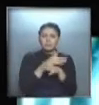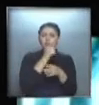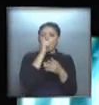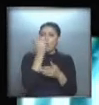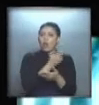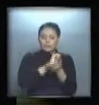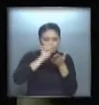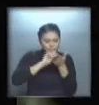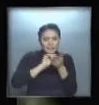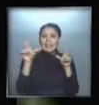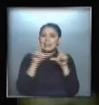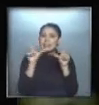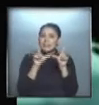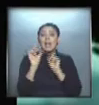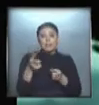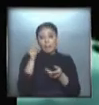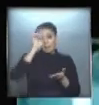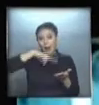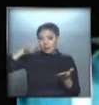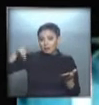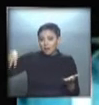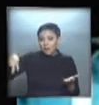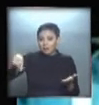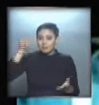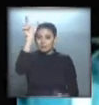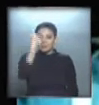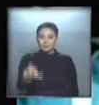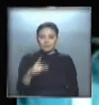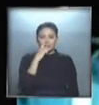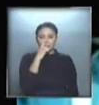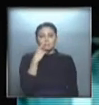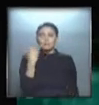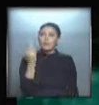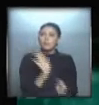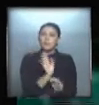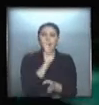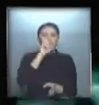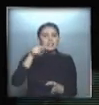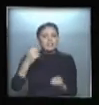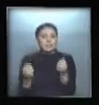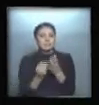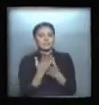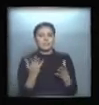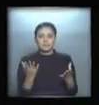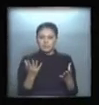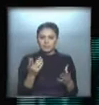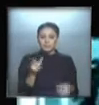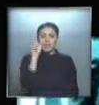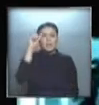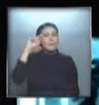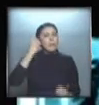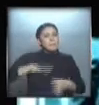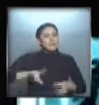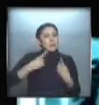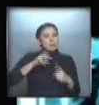televisión, hasta pintor, ¿por qué no? Hablamos de una especie de artista renacentista en Lou Reed, un pionero